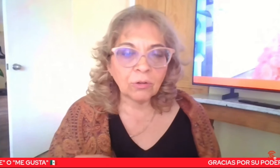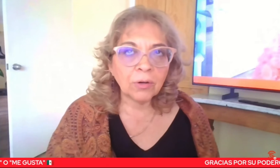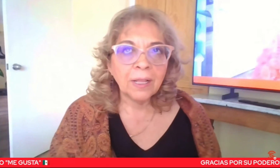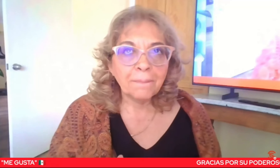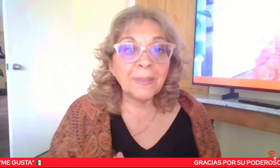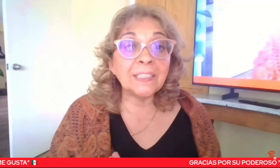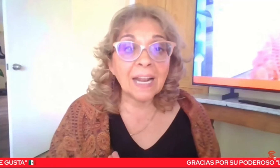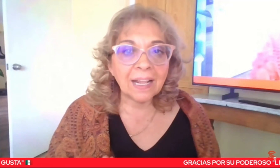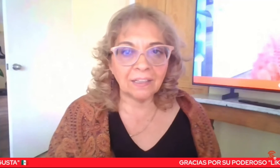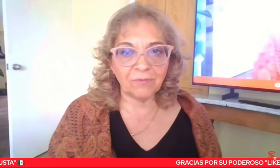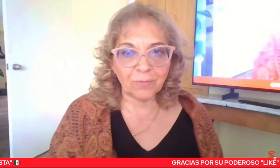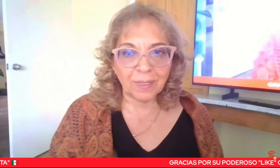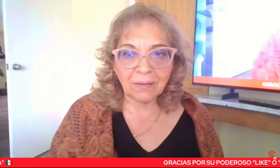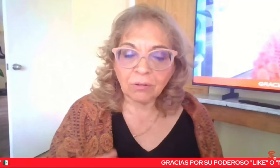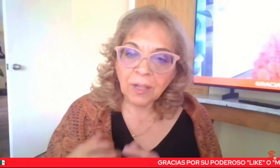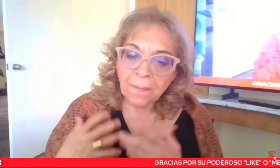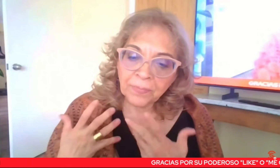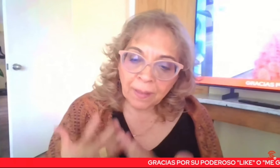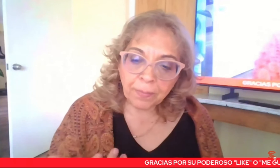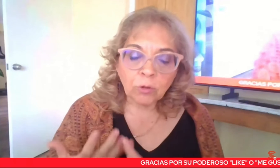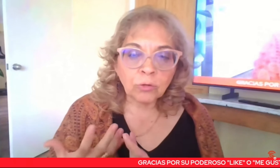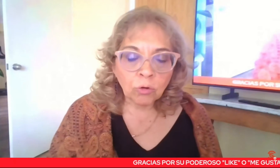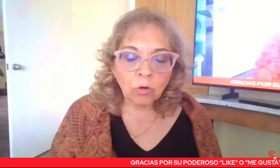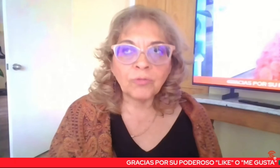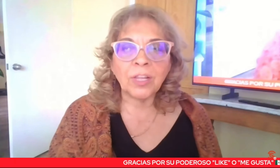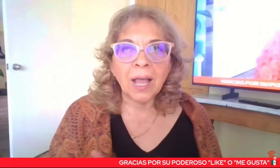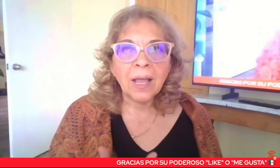con misiles informativos de